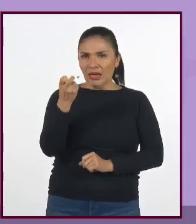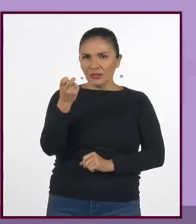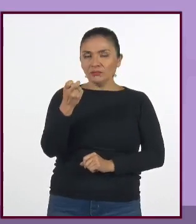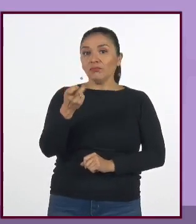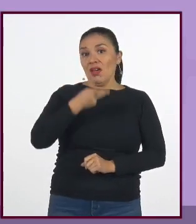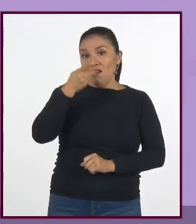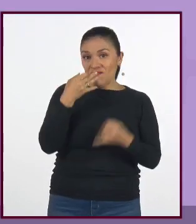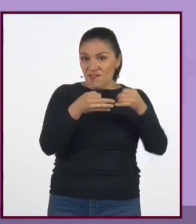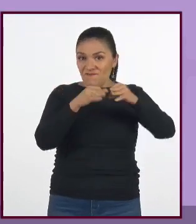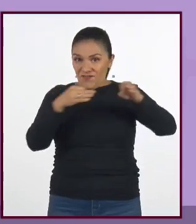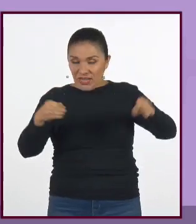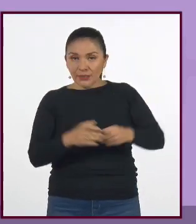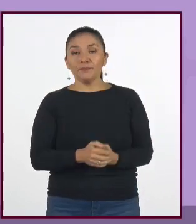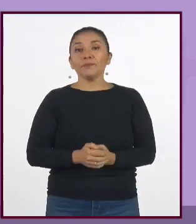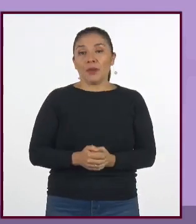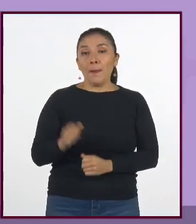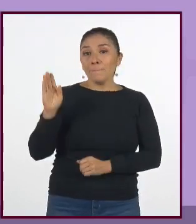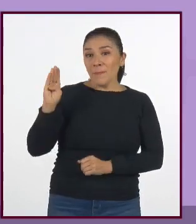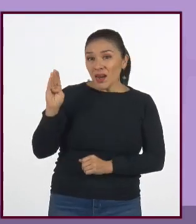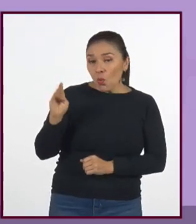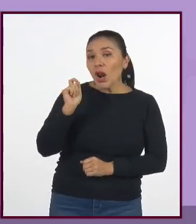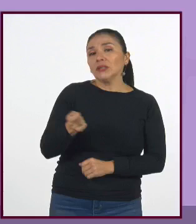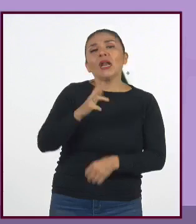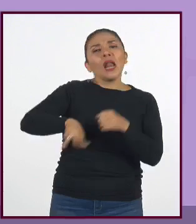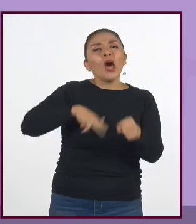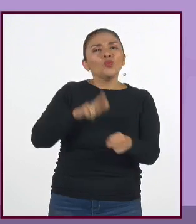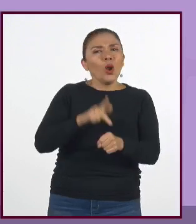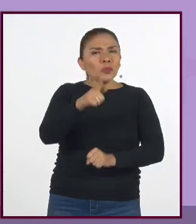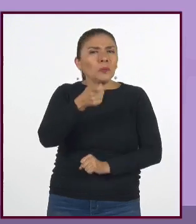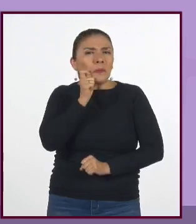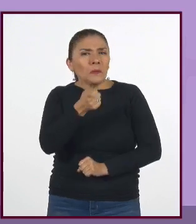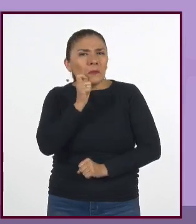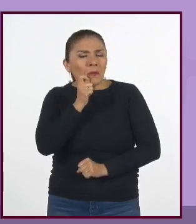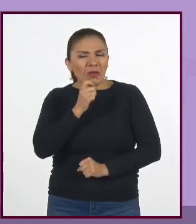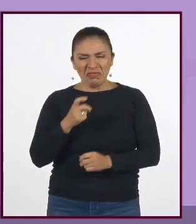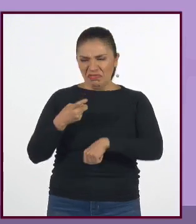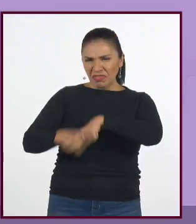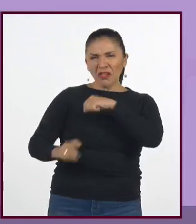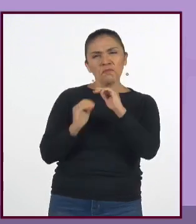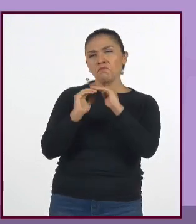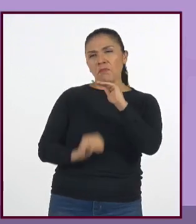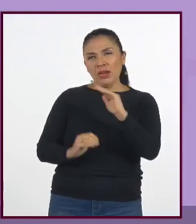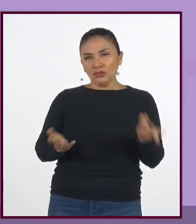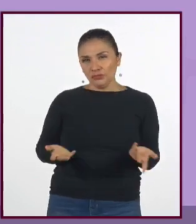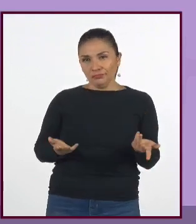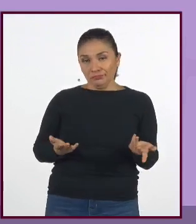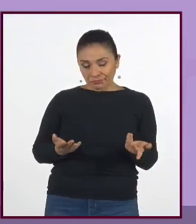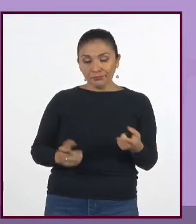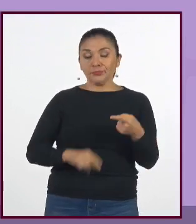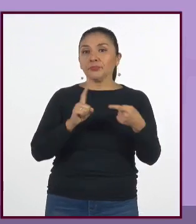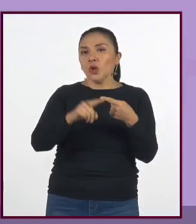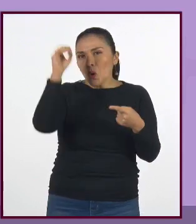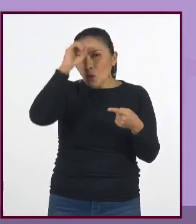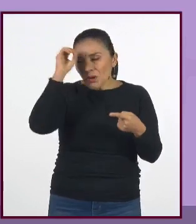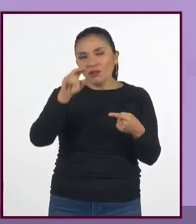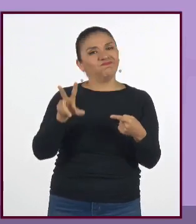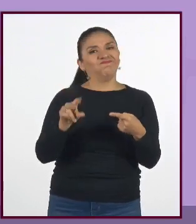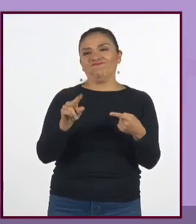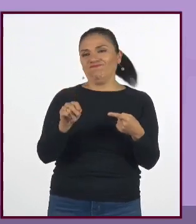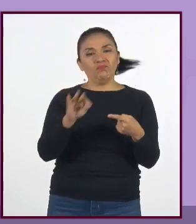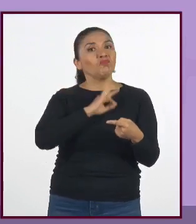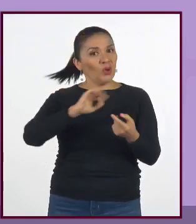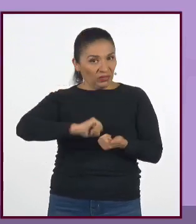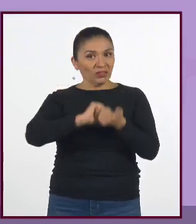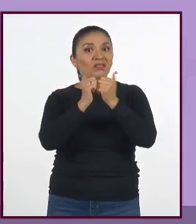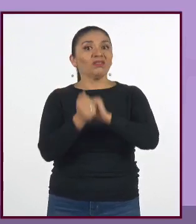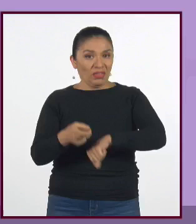afirmación? ¿La marihuana es natural? ¿Su consumo causa menos daño? Inciso A, no es así. Puede tener